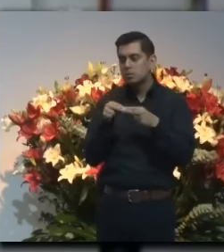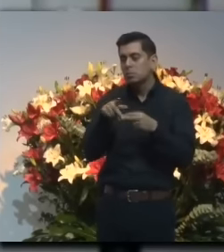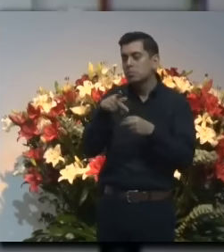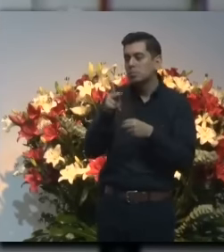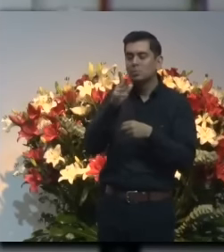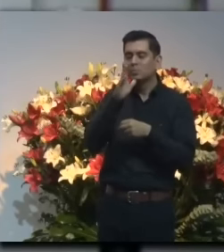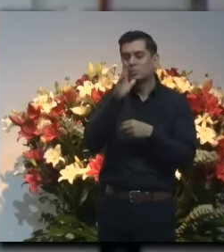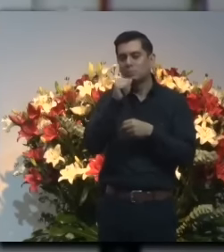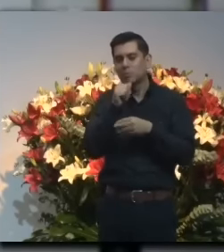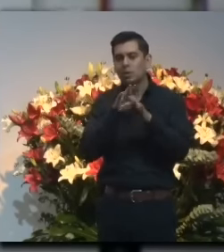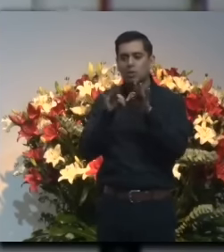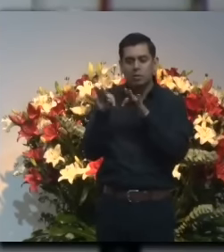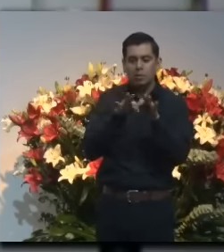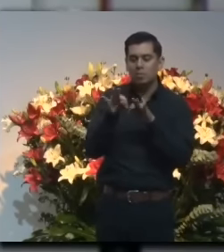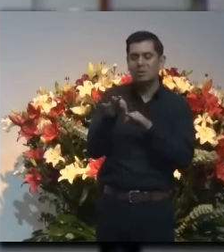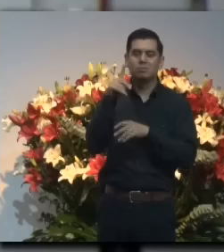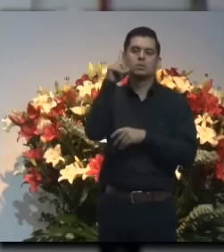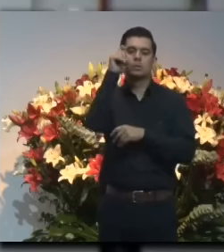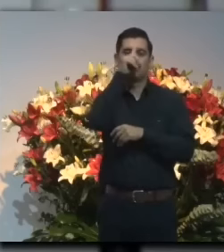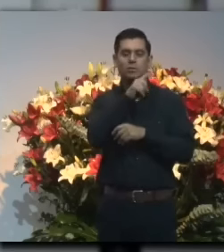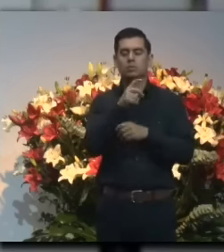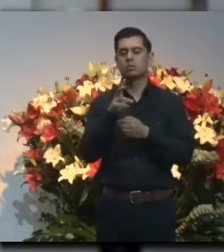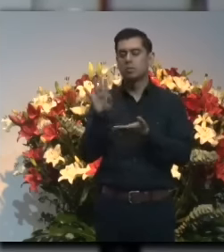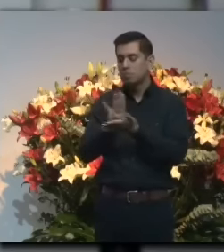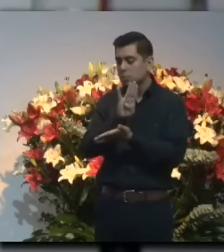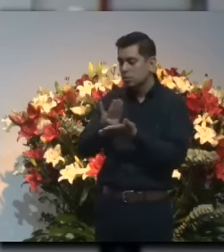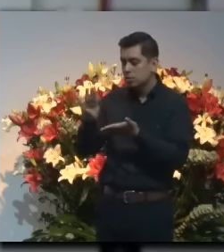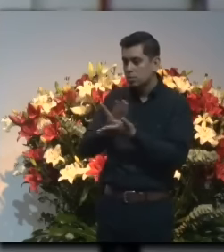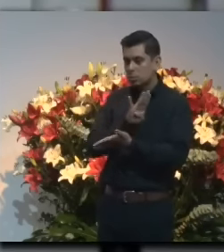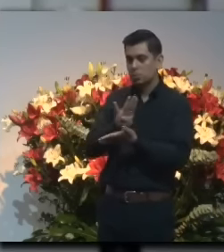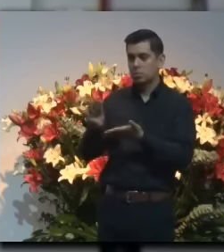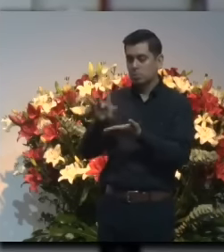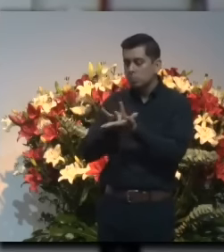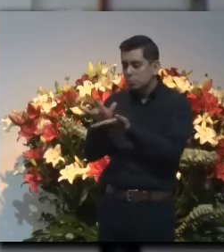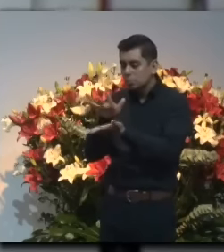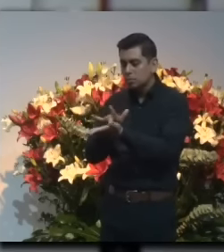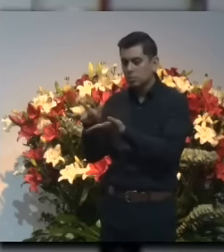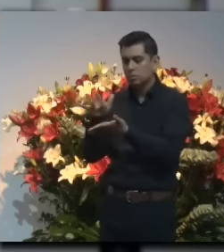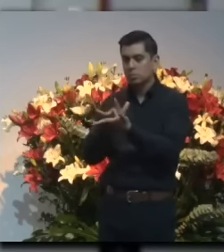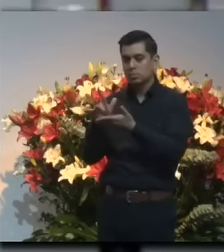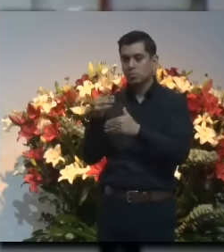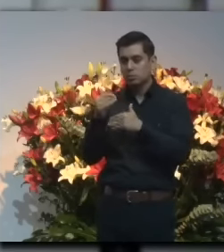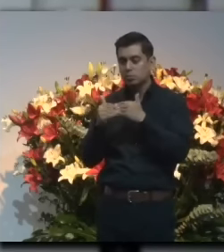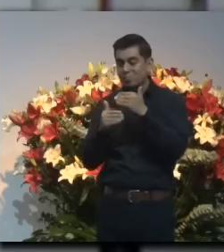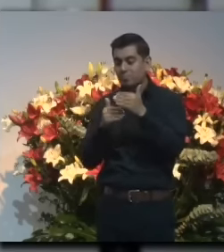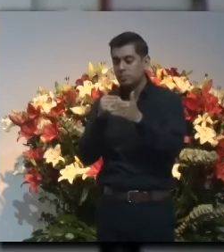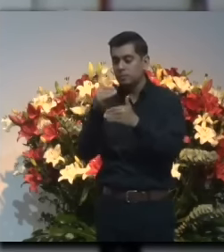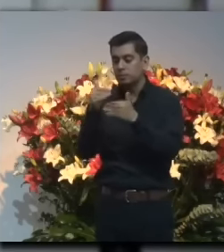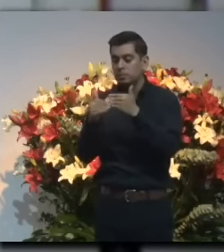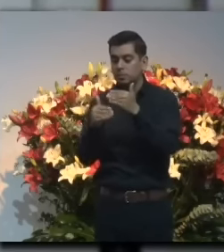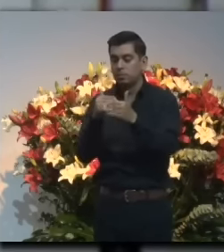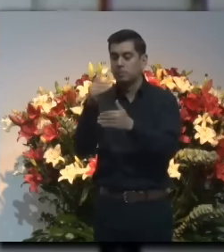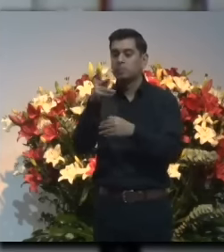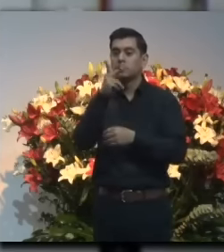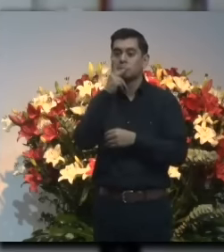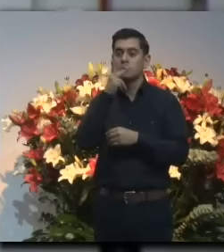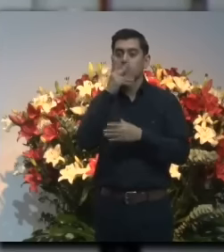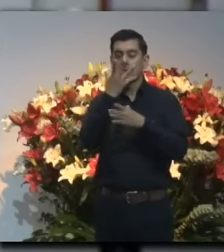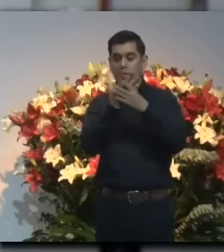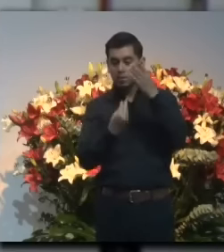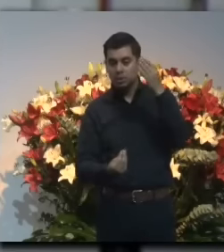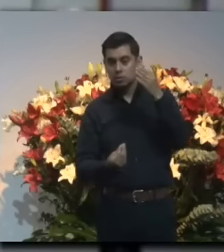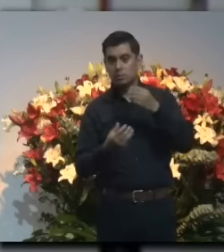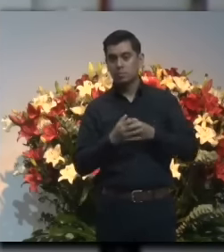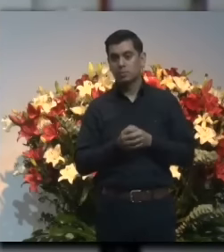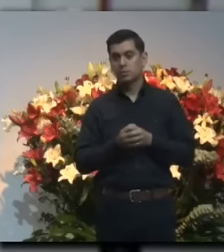hijos. Entonces, pues acompañarlos con becas, con apoyos económicos, en lo que pues se define si el papá desapareció,